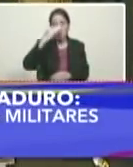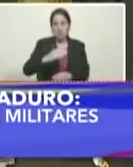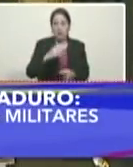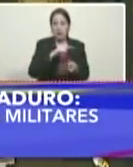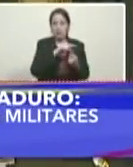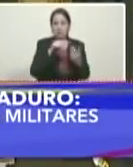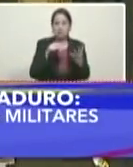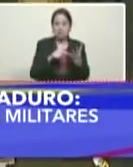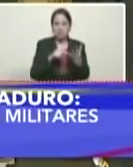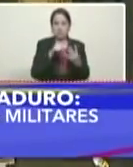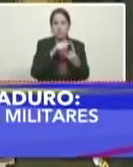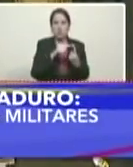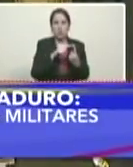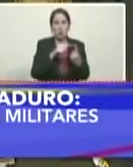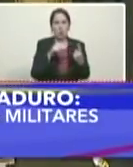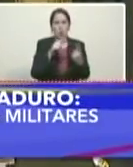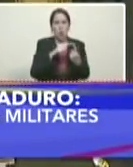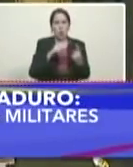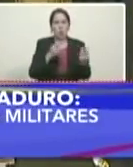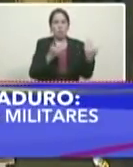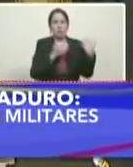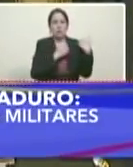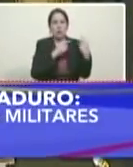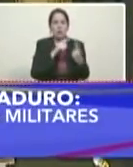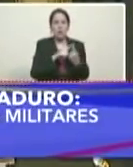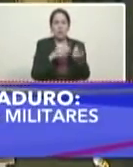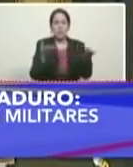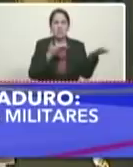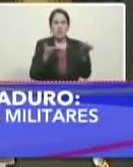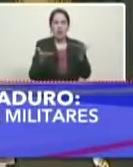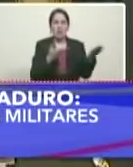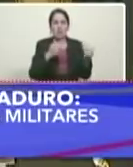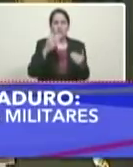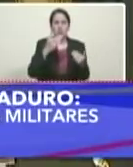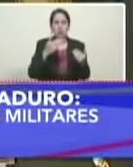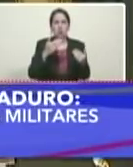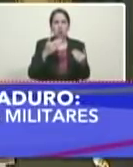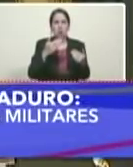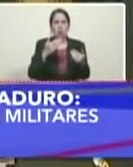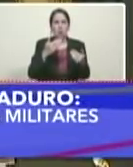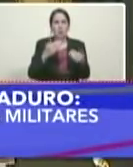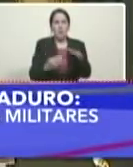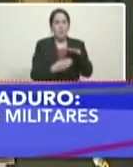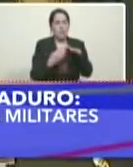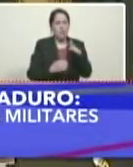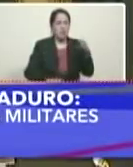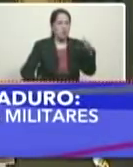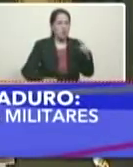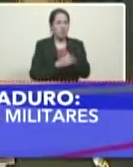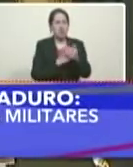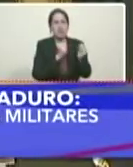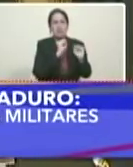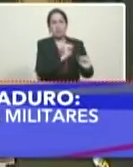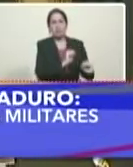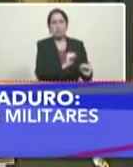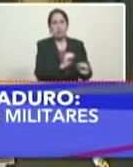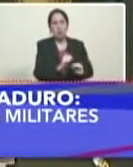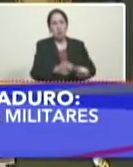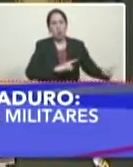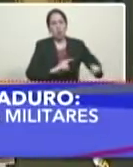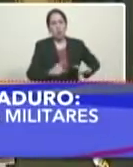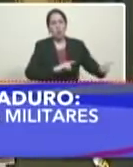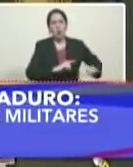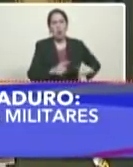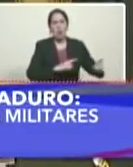junto a un cuerpo encargado de los servicios básicos de fuerza de choque para garantizar despachadores contra los controladores